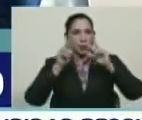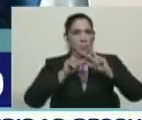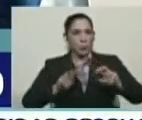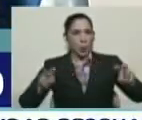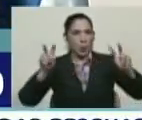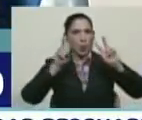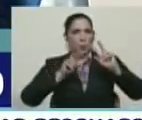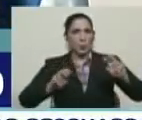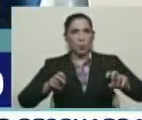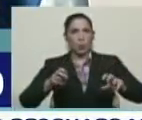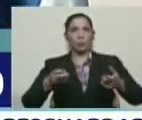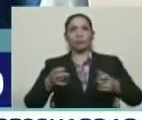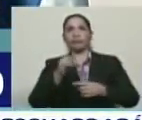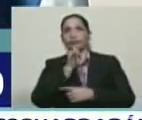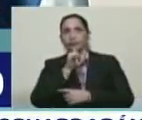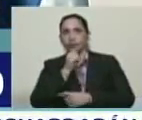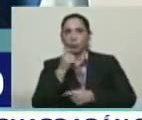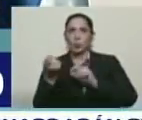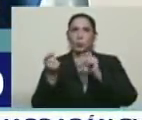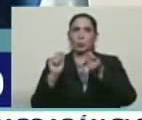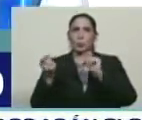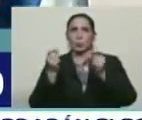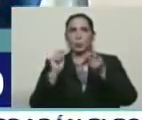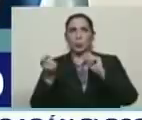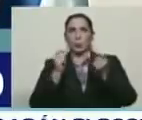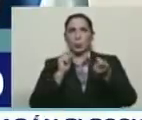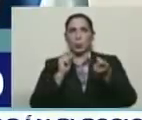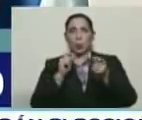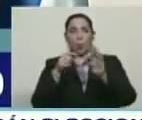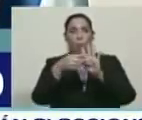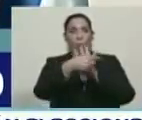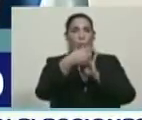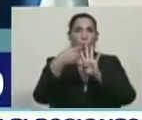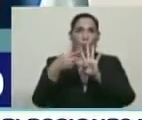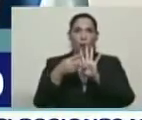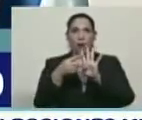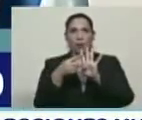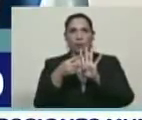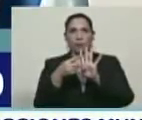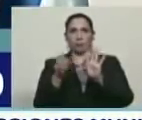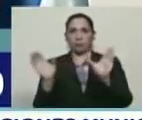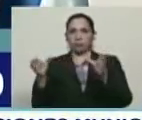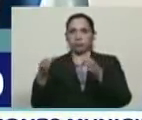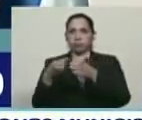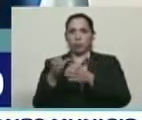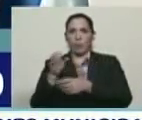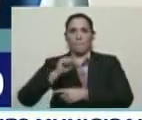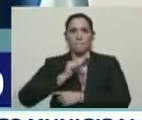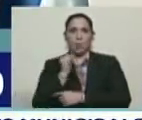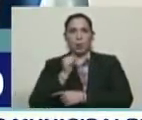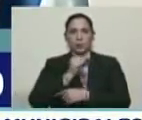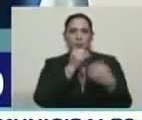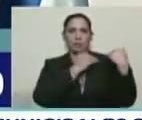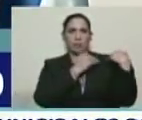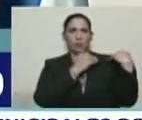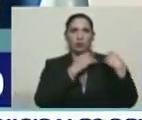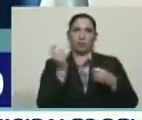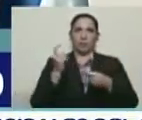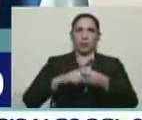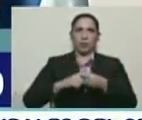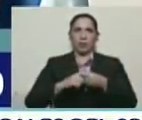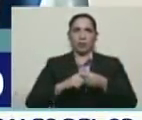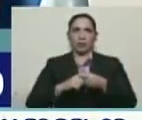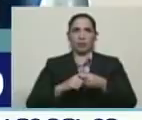entrevista, permitieron dar con cuatro de los funcionarios policiales responsables: José